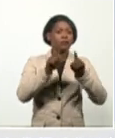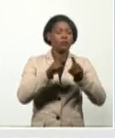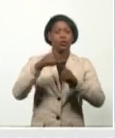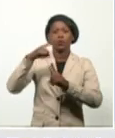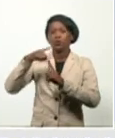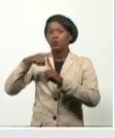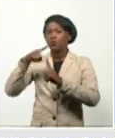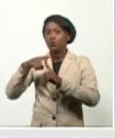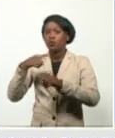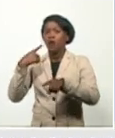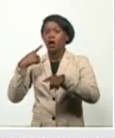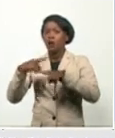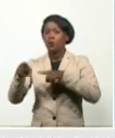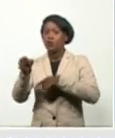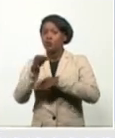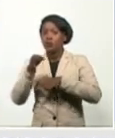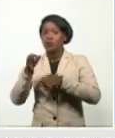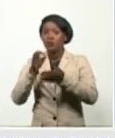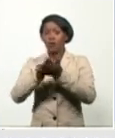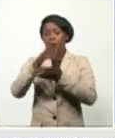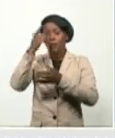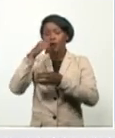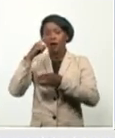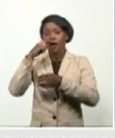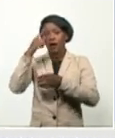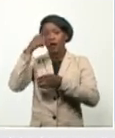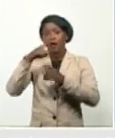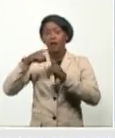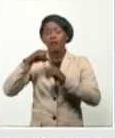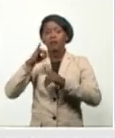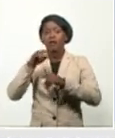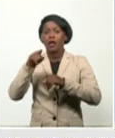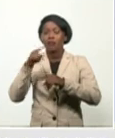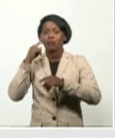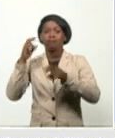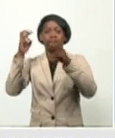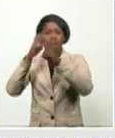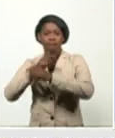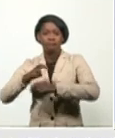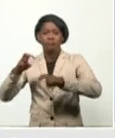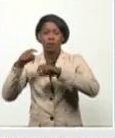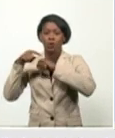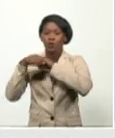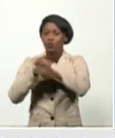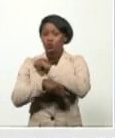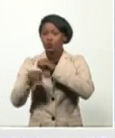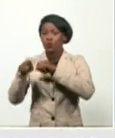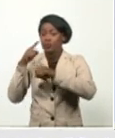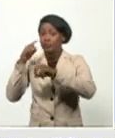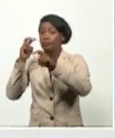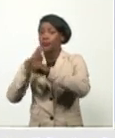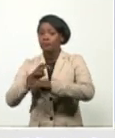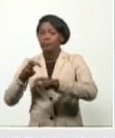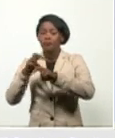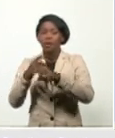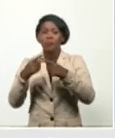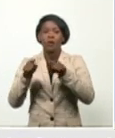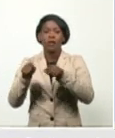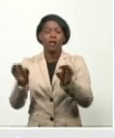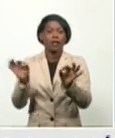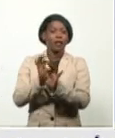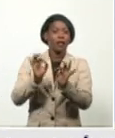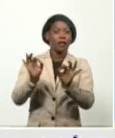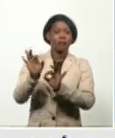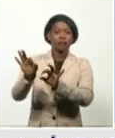Manatí, y ellos explicaban que allí se había buscado, se habían estudiado los contactos y que no se habían encontrado